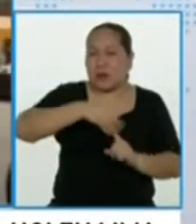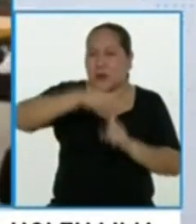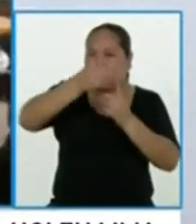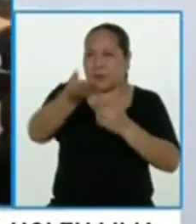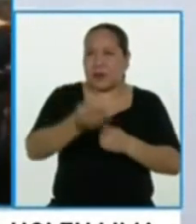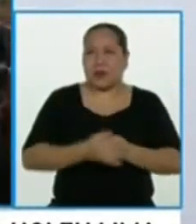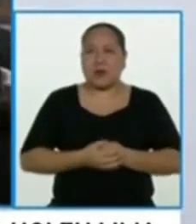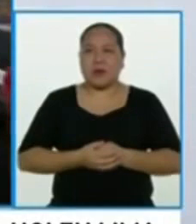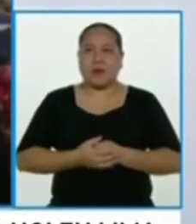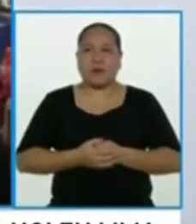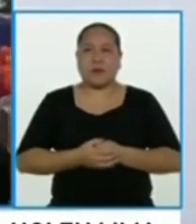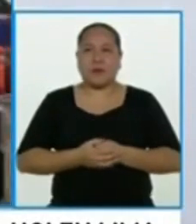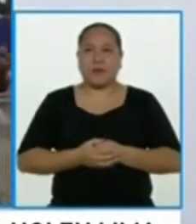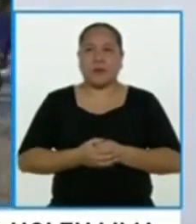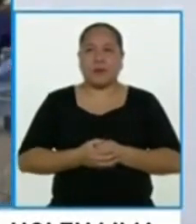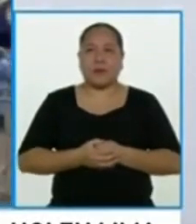especialista?